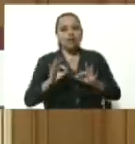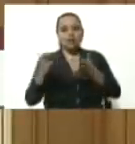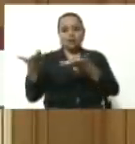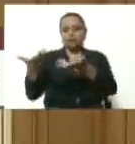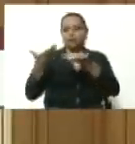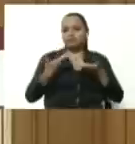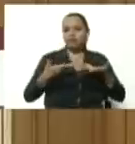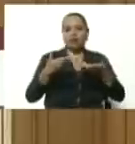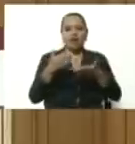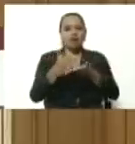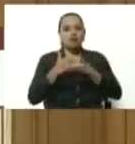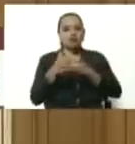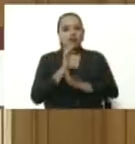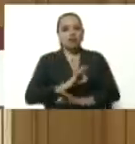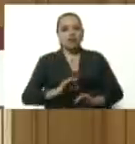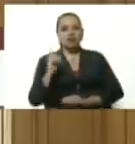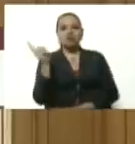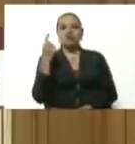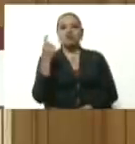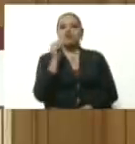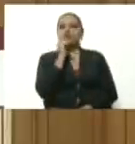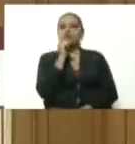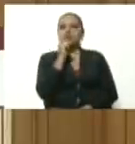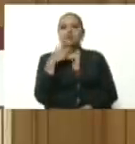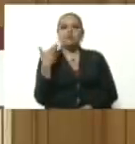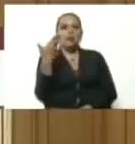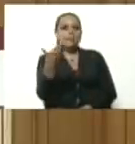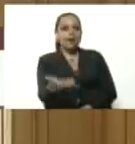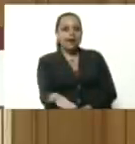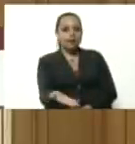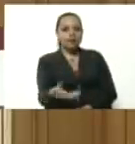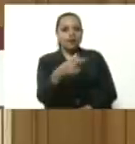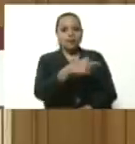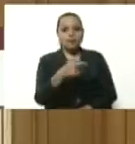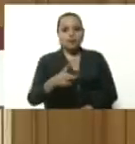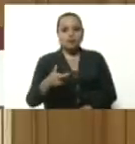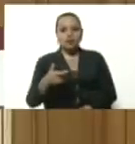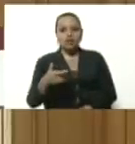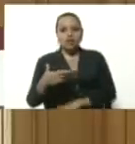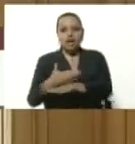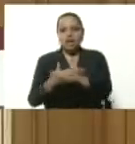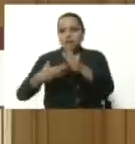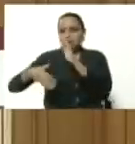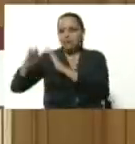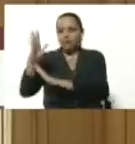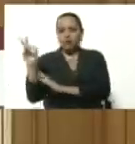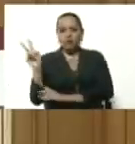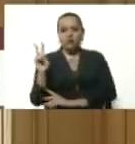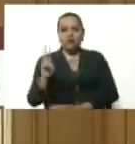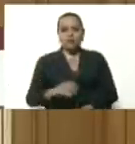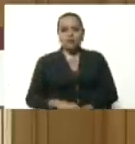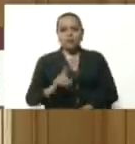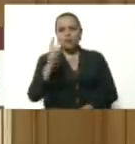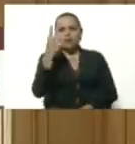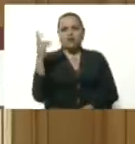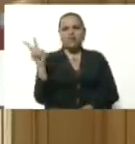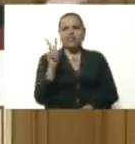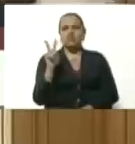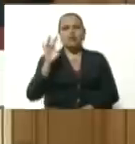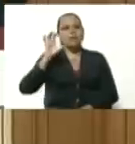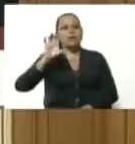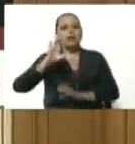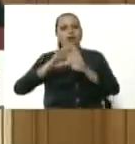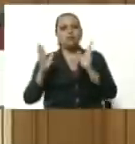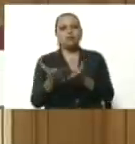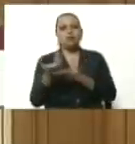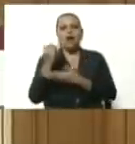tendido una mano. El único que le tiende una mano a los migrantes que están fuera de Venezuela. Primero, Venezuela es el único país del mundo que